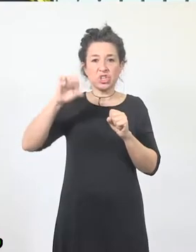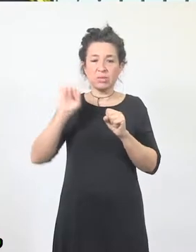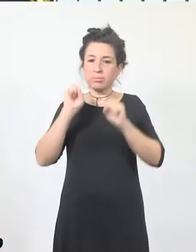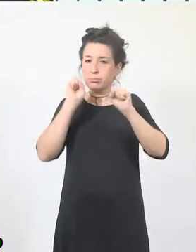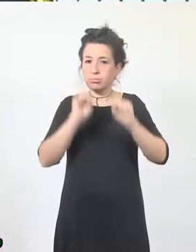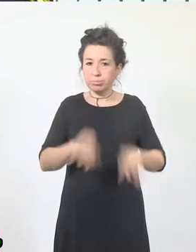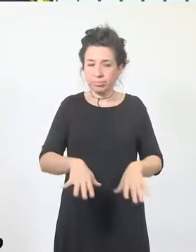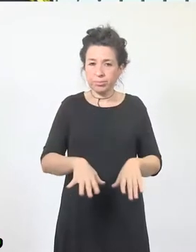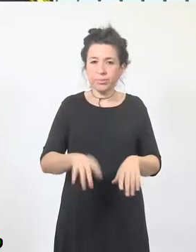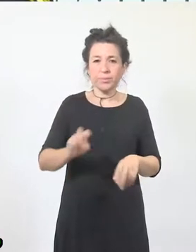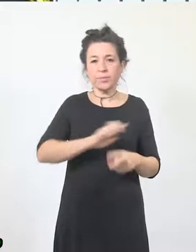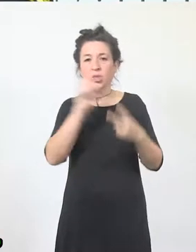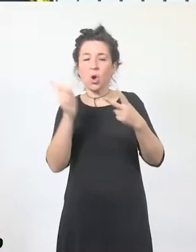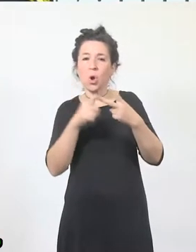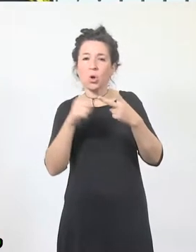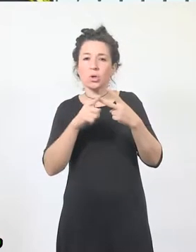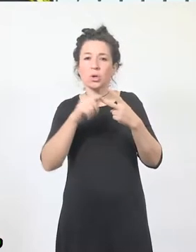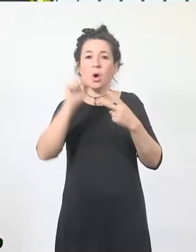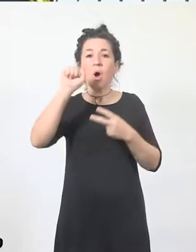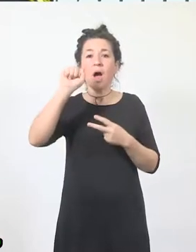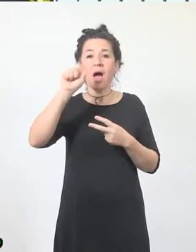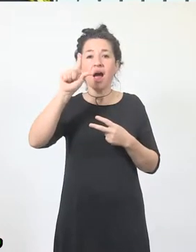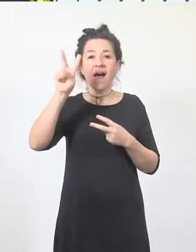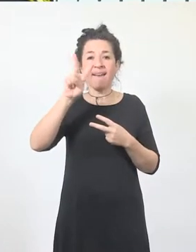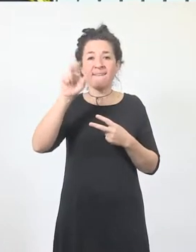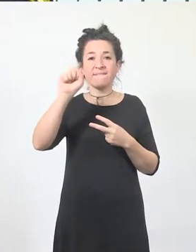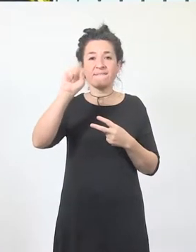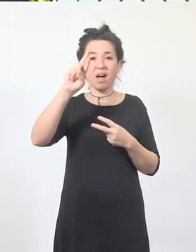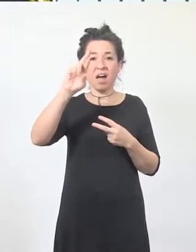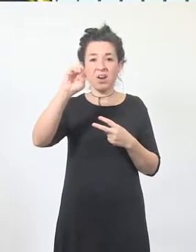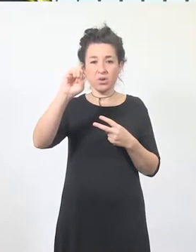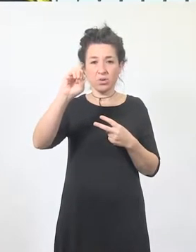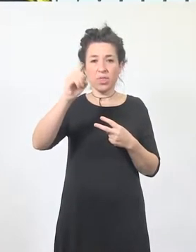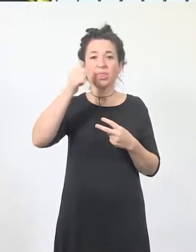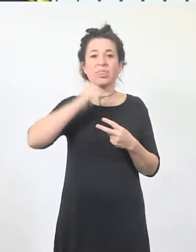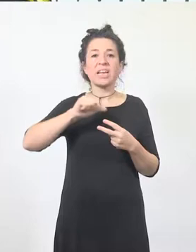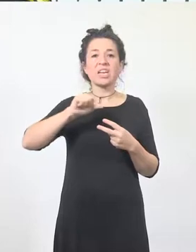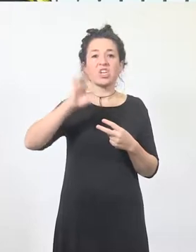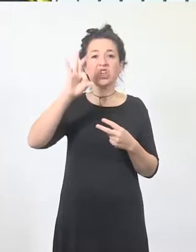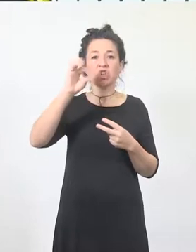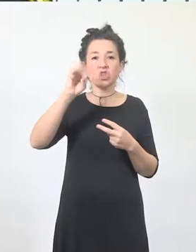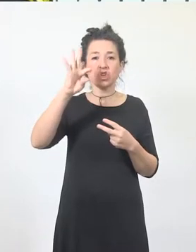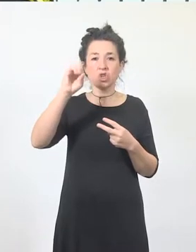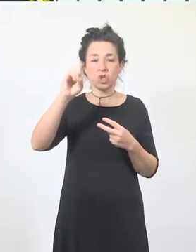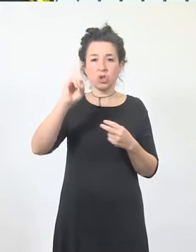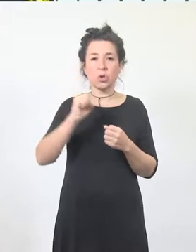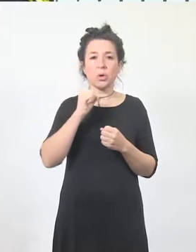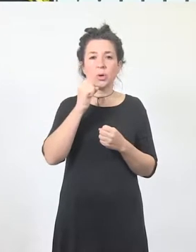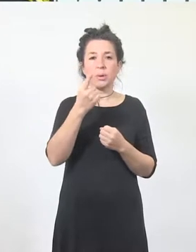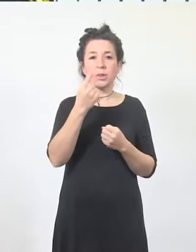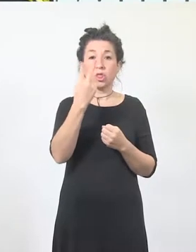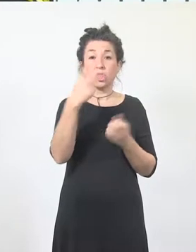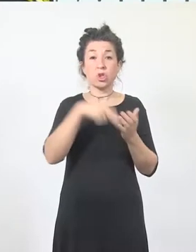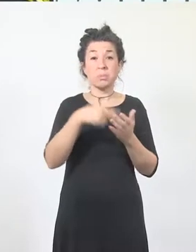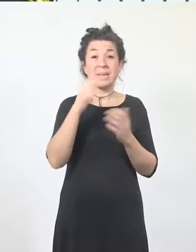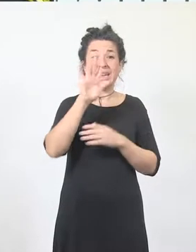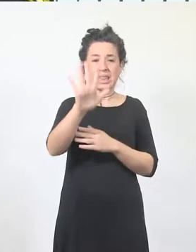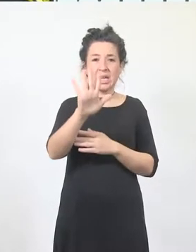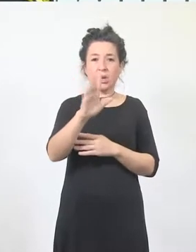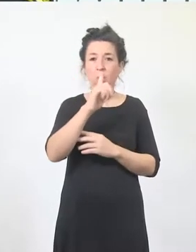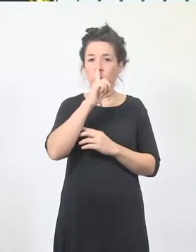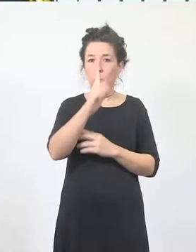se nombró otro, que era Álvaro de Soto, en el año 2005, estuvo un